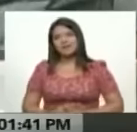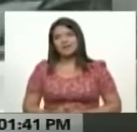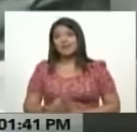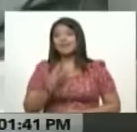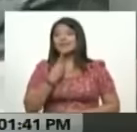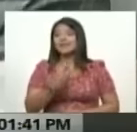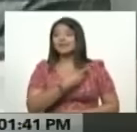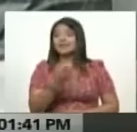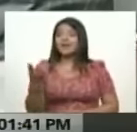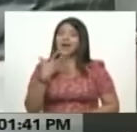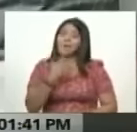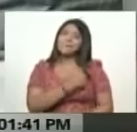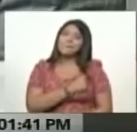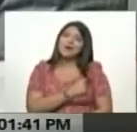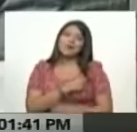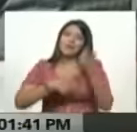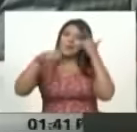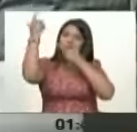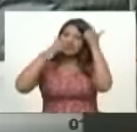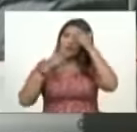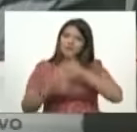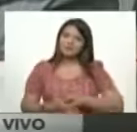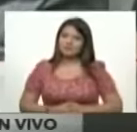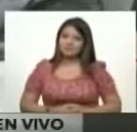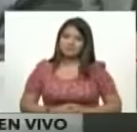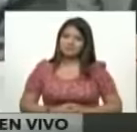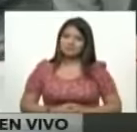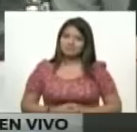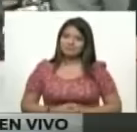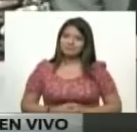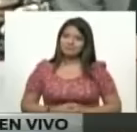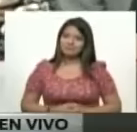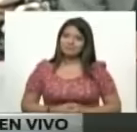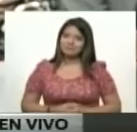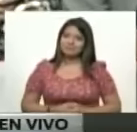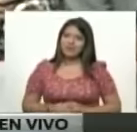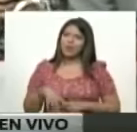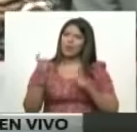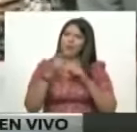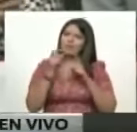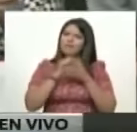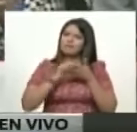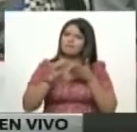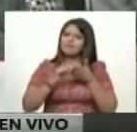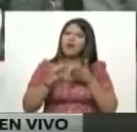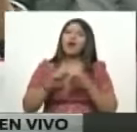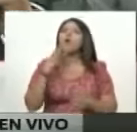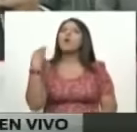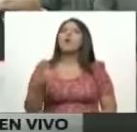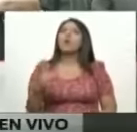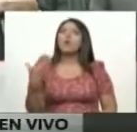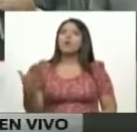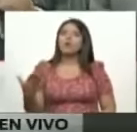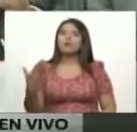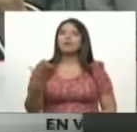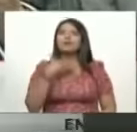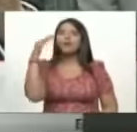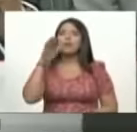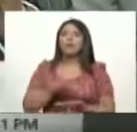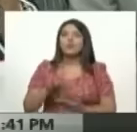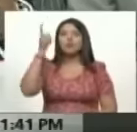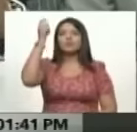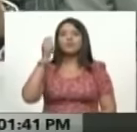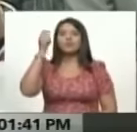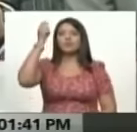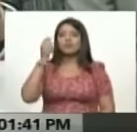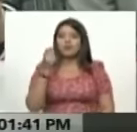nuestro amado comandante Chávez, completado con una frase del joven mártir, por lo